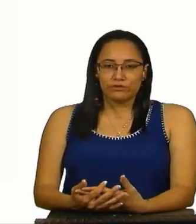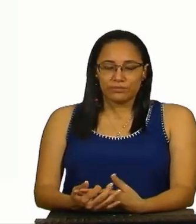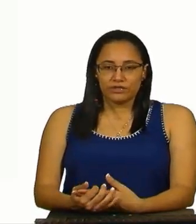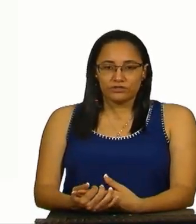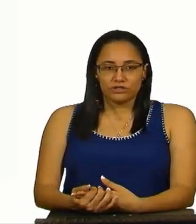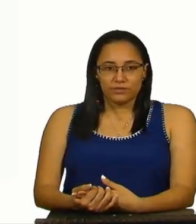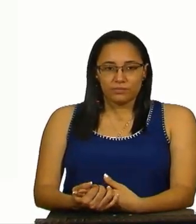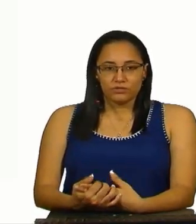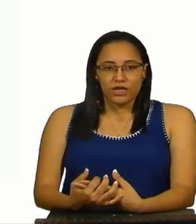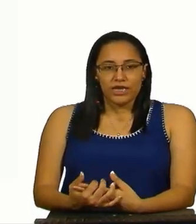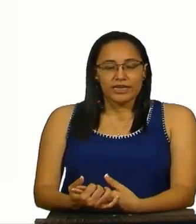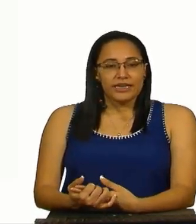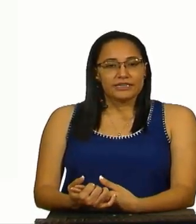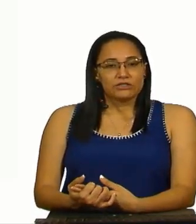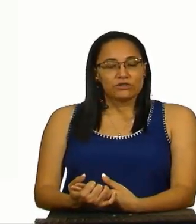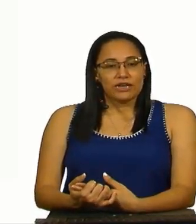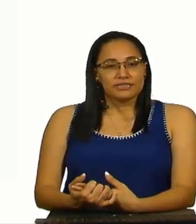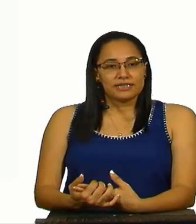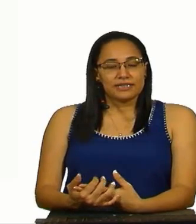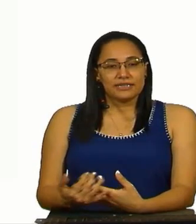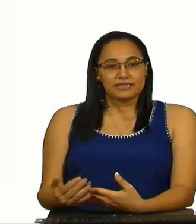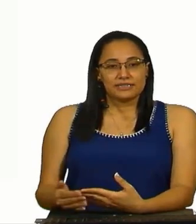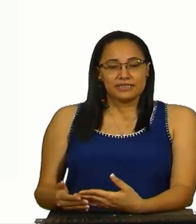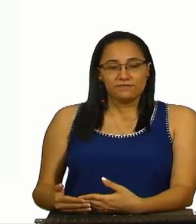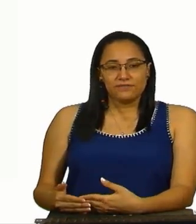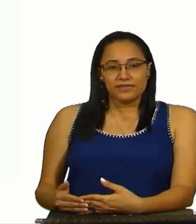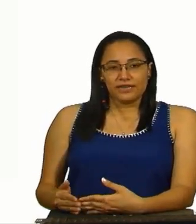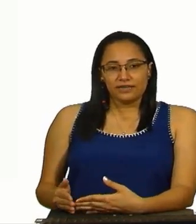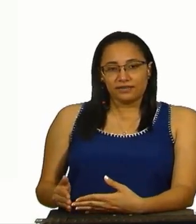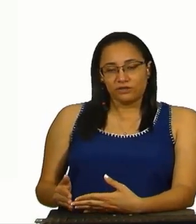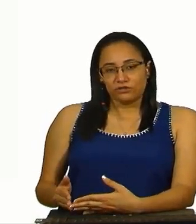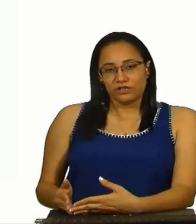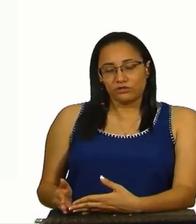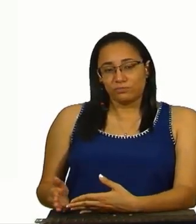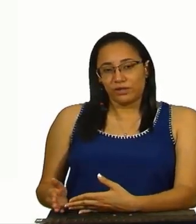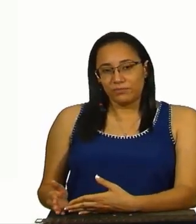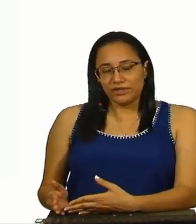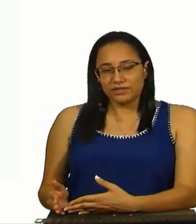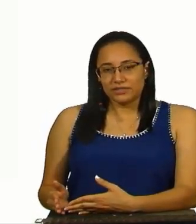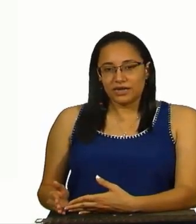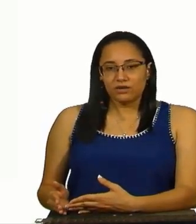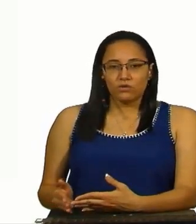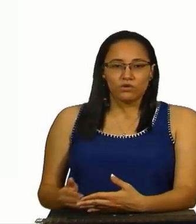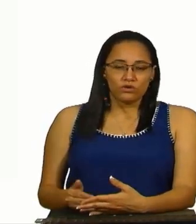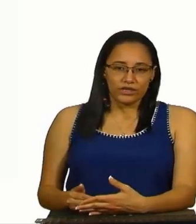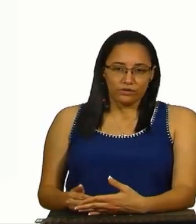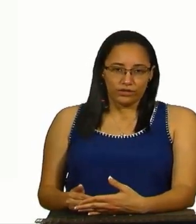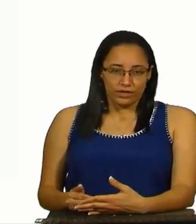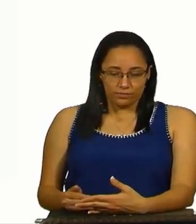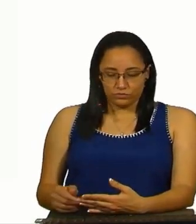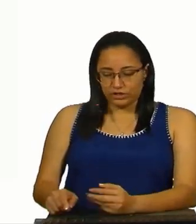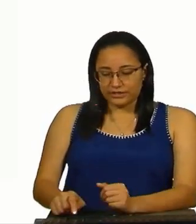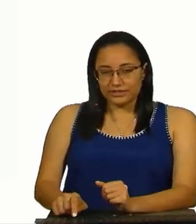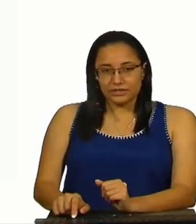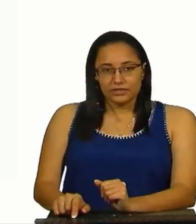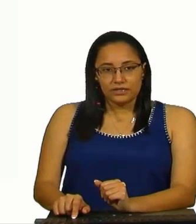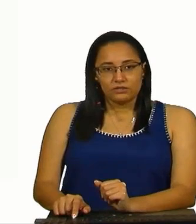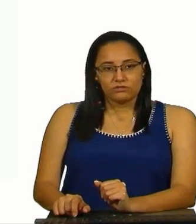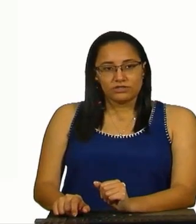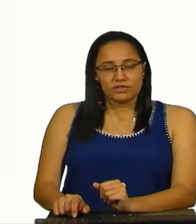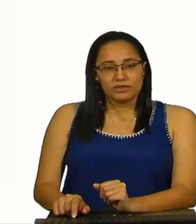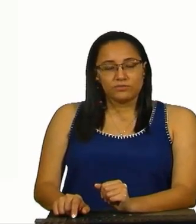más informal de los tres verbos y eso nos hace que signifique que no se nos permite hacer algo o que lo dejemos de